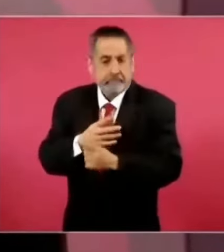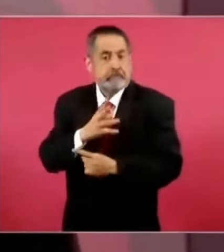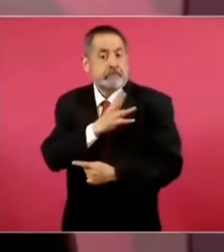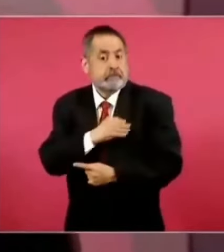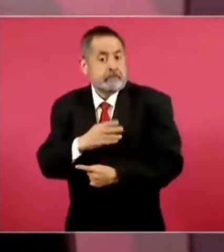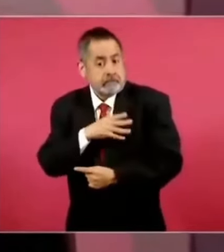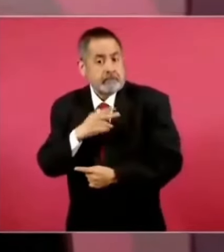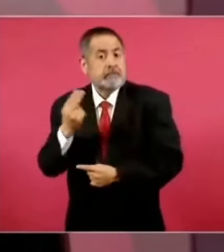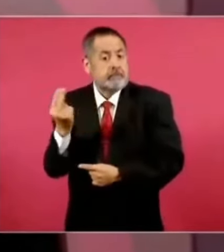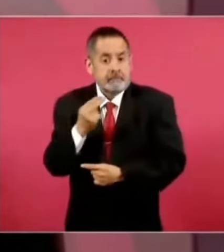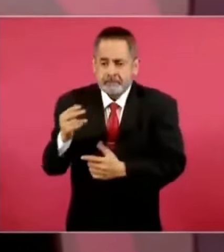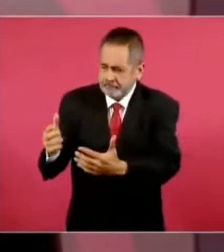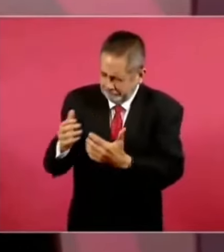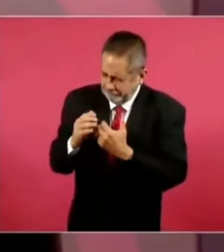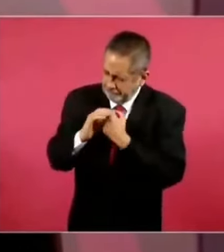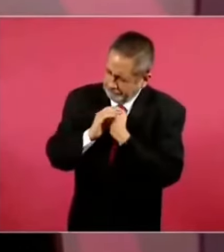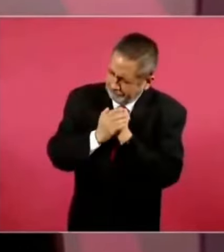necesitan apapacho.